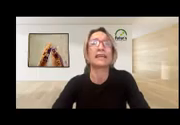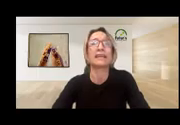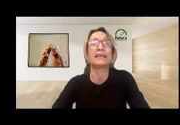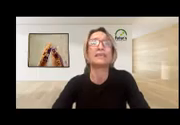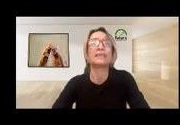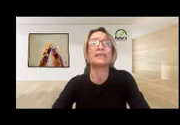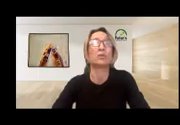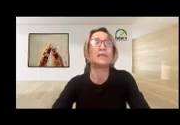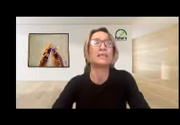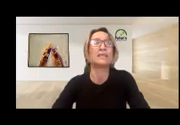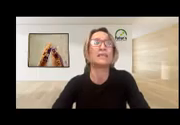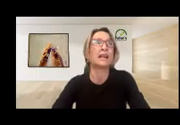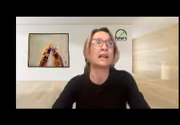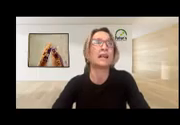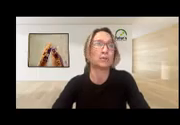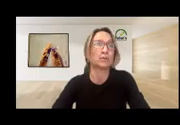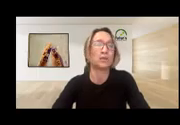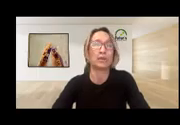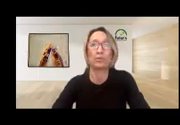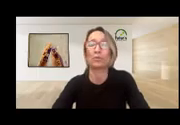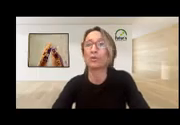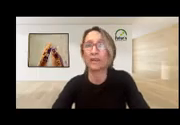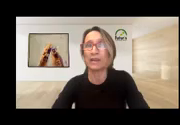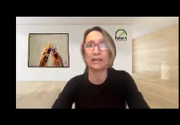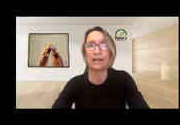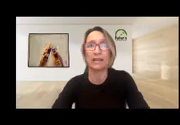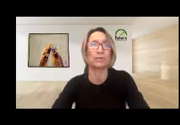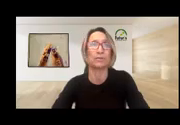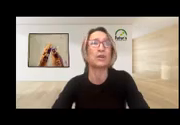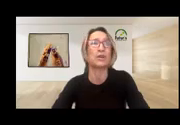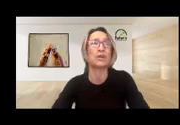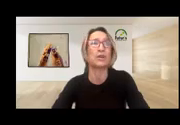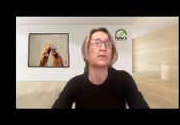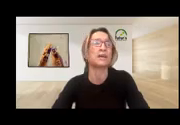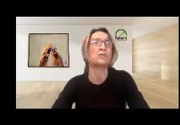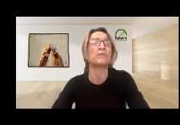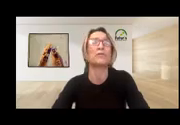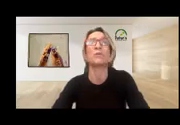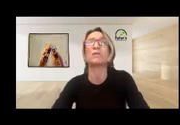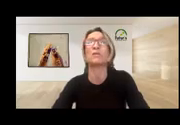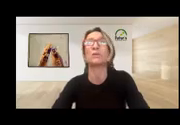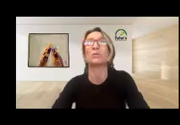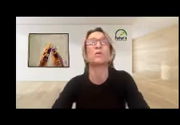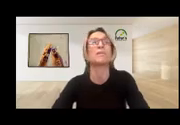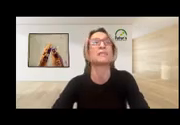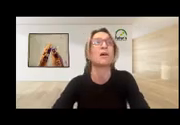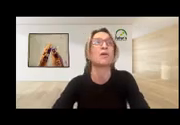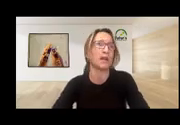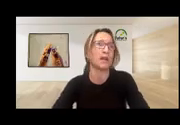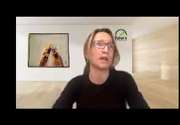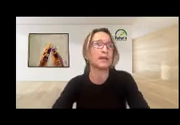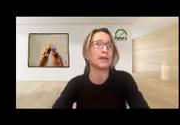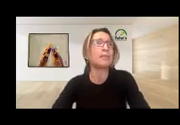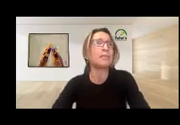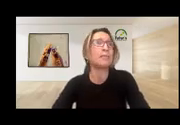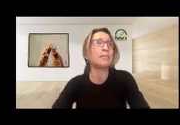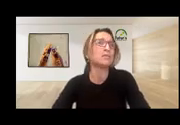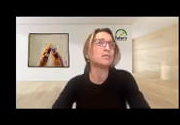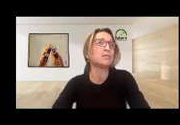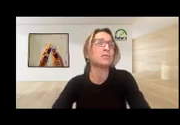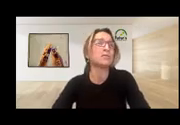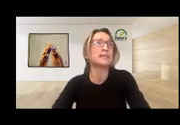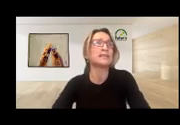grandes que sobre todo existieron en el Pleistoceno, no solamente en el Pleistoceno, pero digamos que fue el momento en que tuvieron más auge.